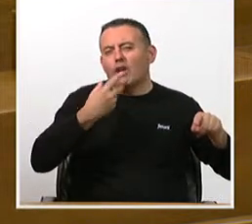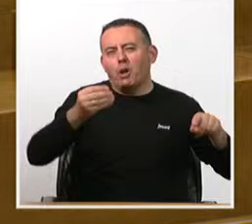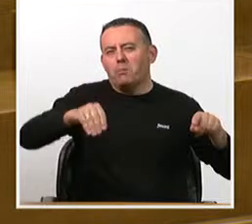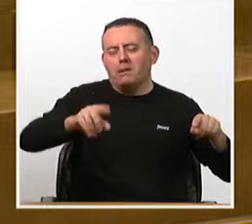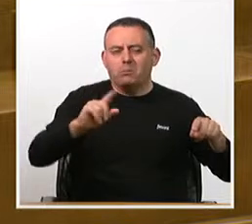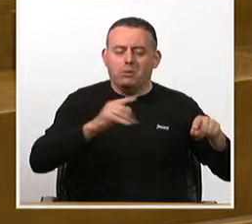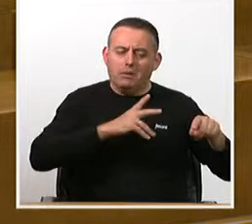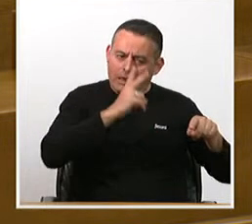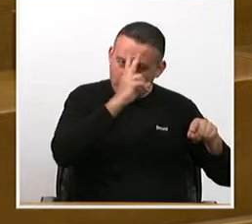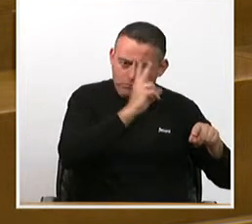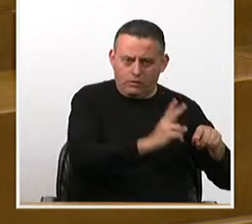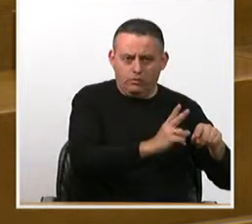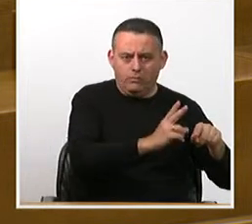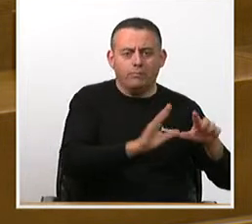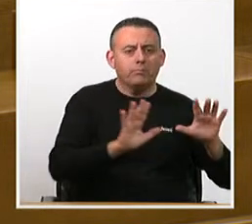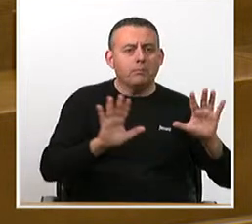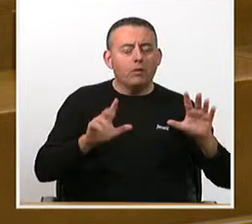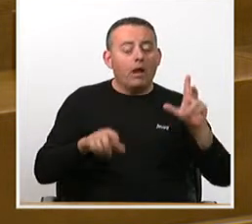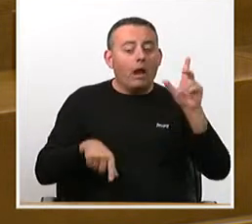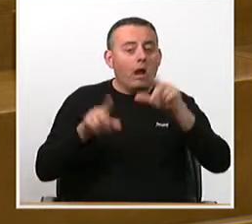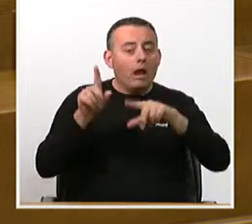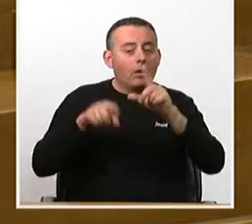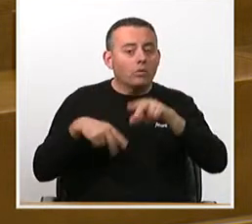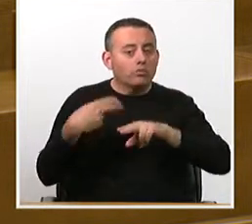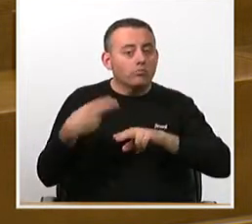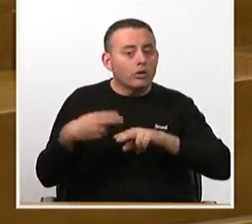actua deg polítics